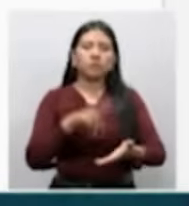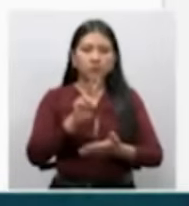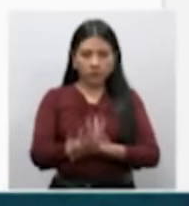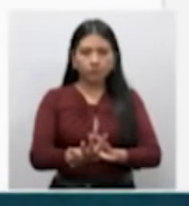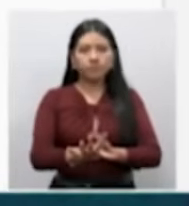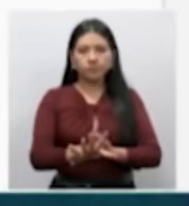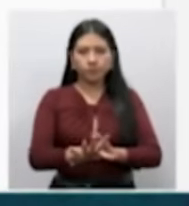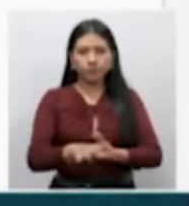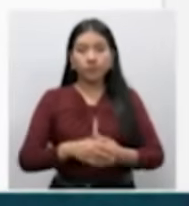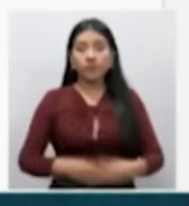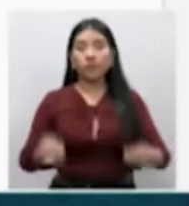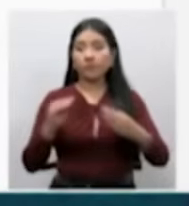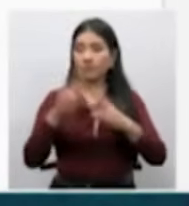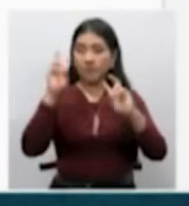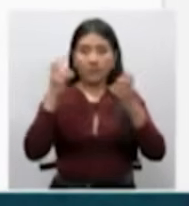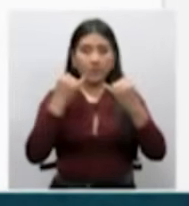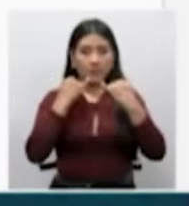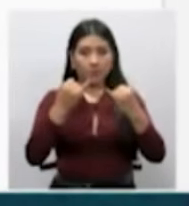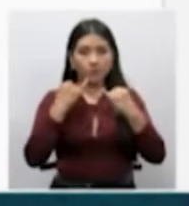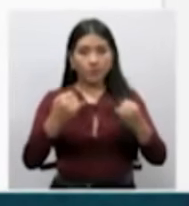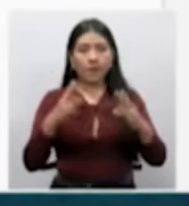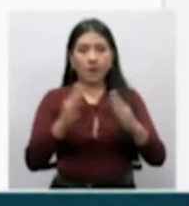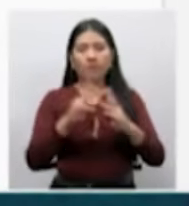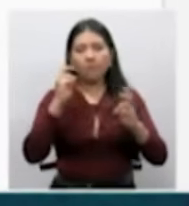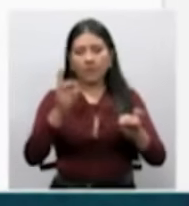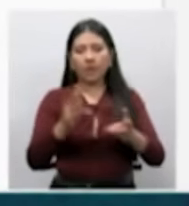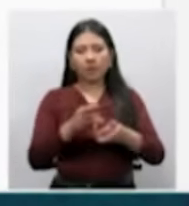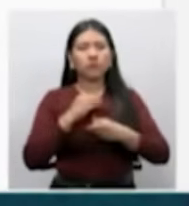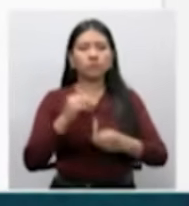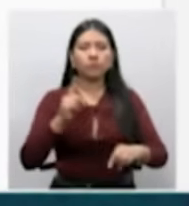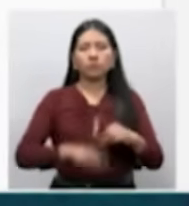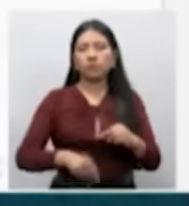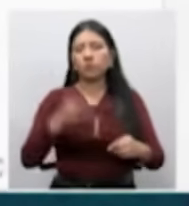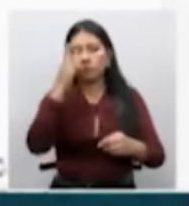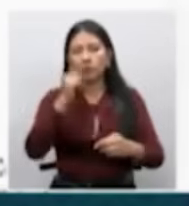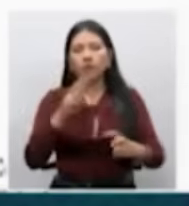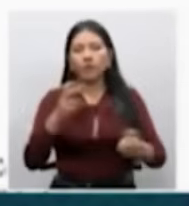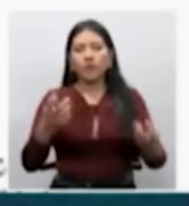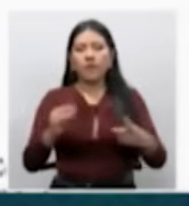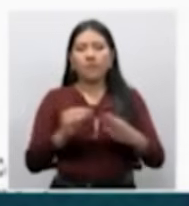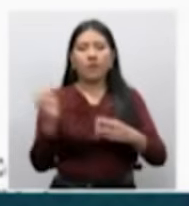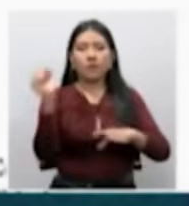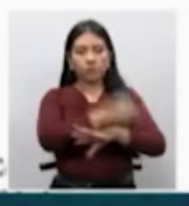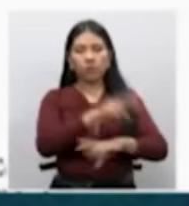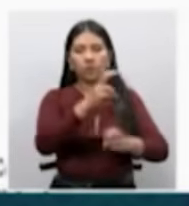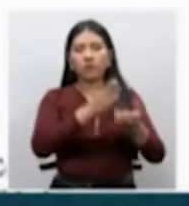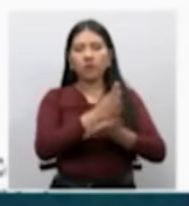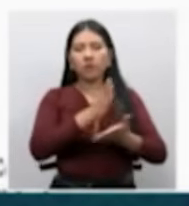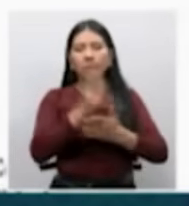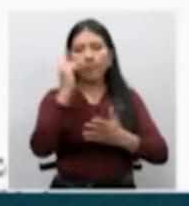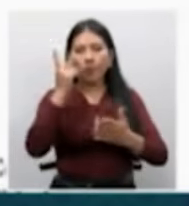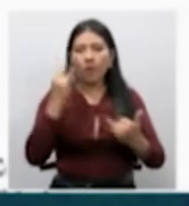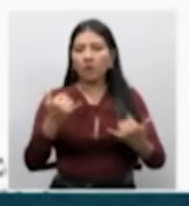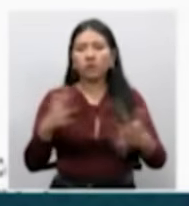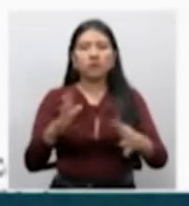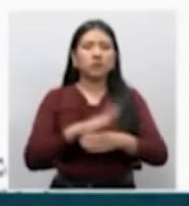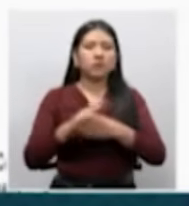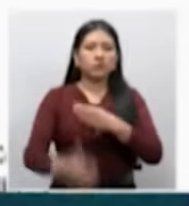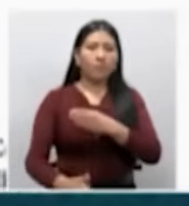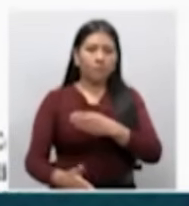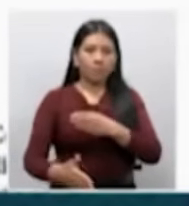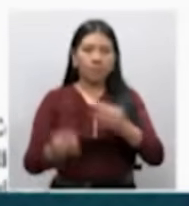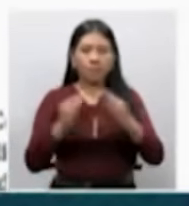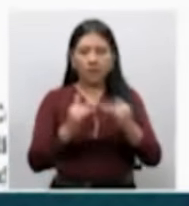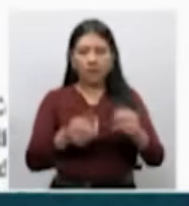sentencia a través de su informe de inadmisibilidad da cuenta de que la alegada violación a los derechos políticos ya no está vigente esta